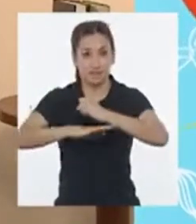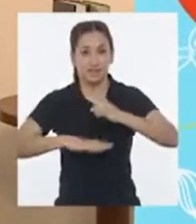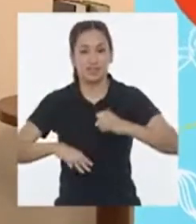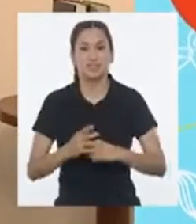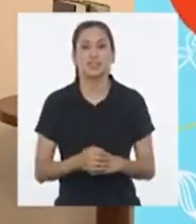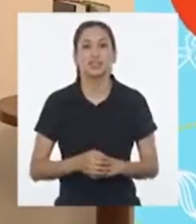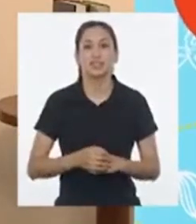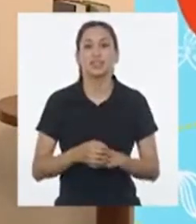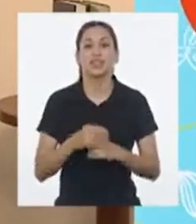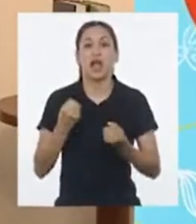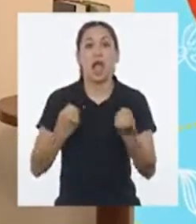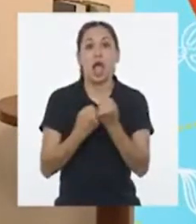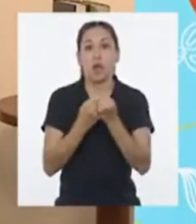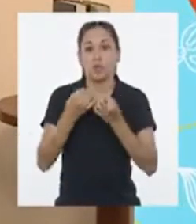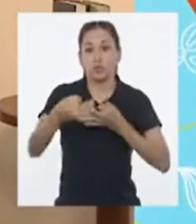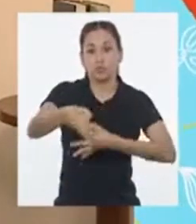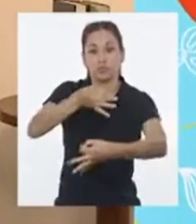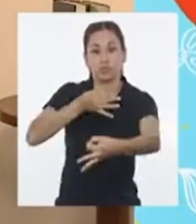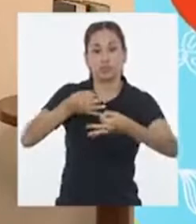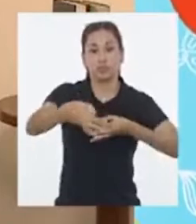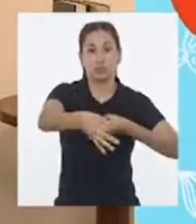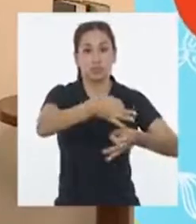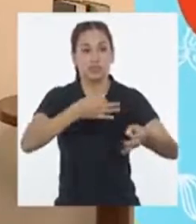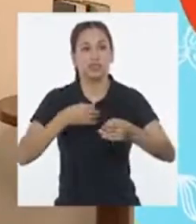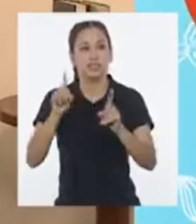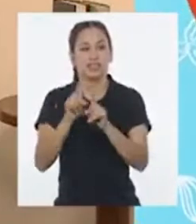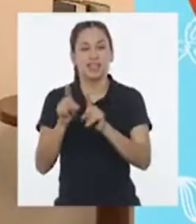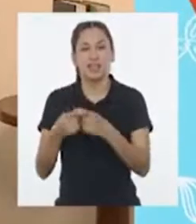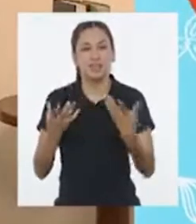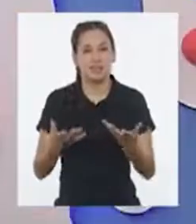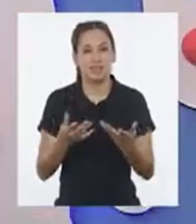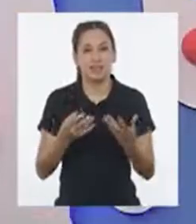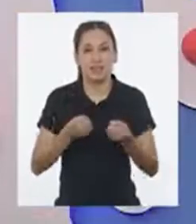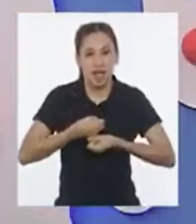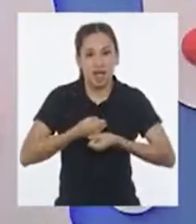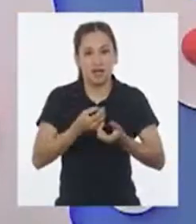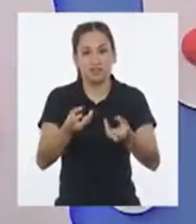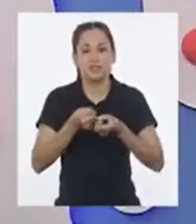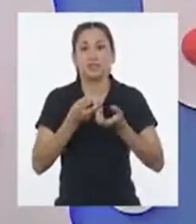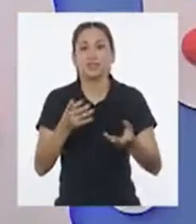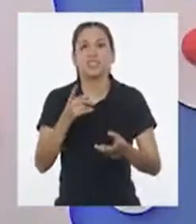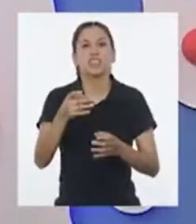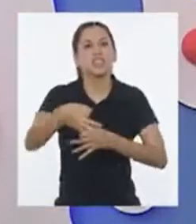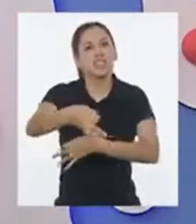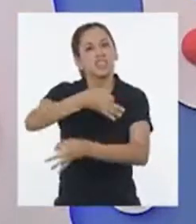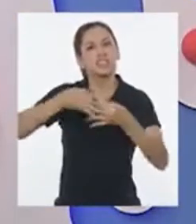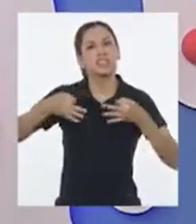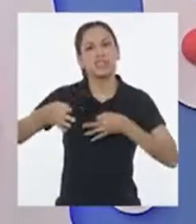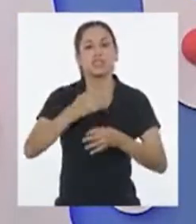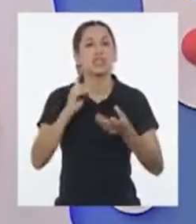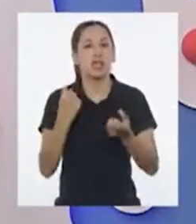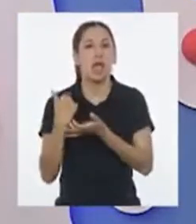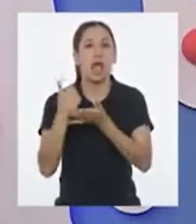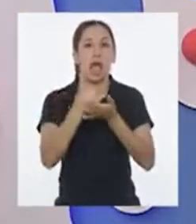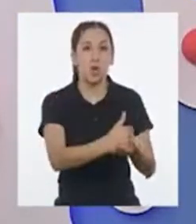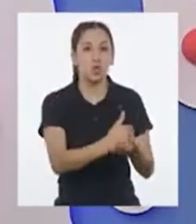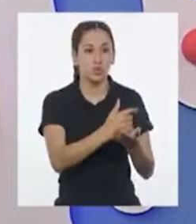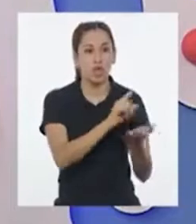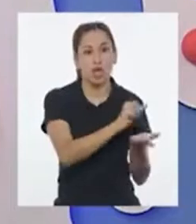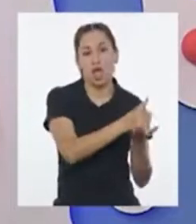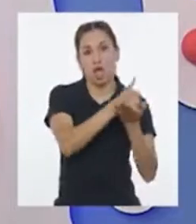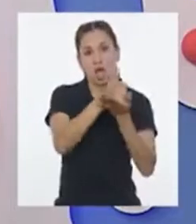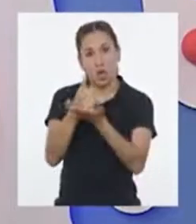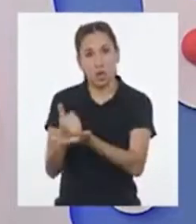principios básicos: la reciprocidad y la redistribución. La reciprocidad consistía en una